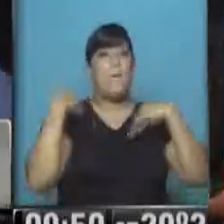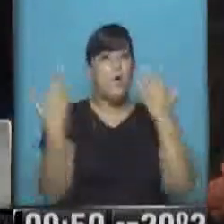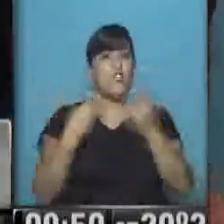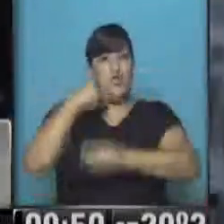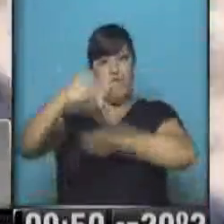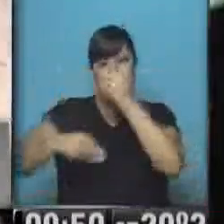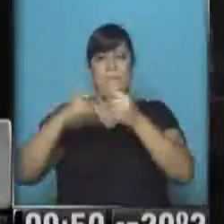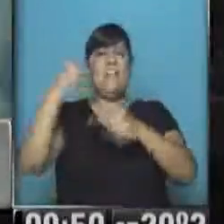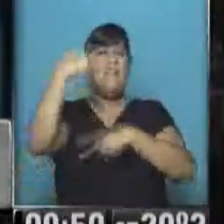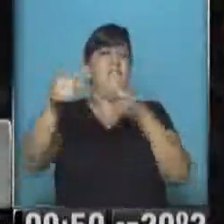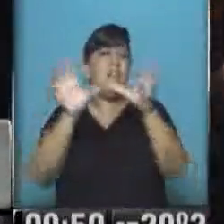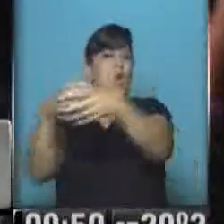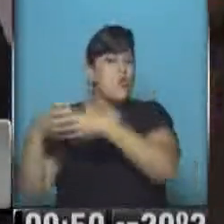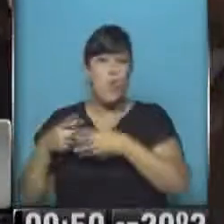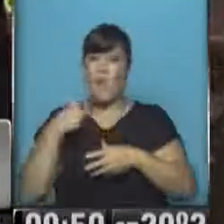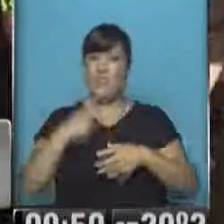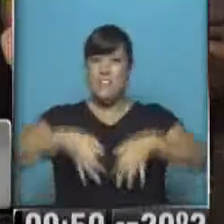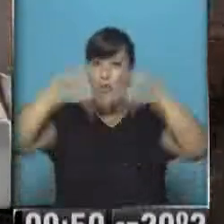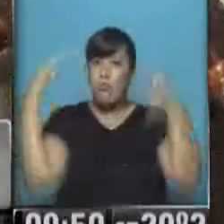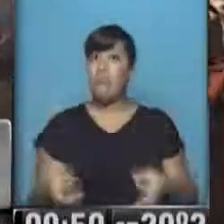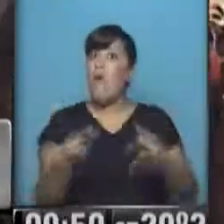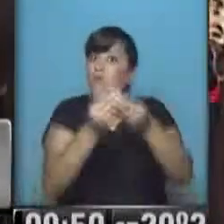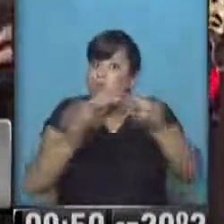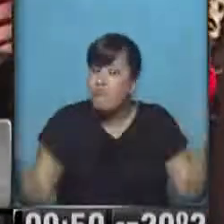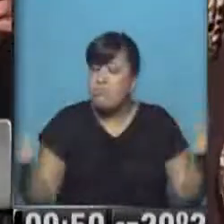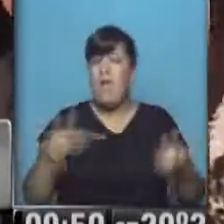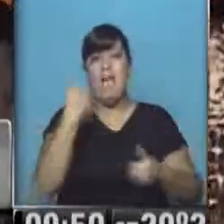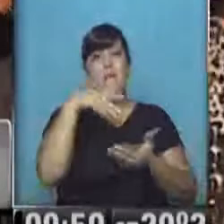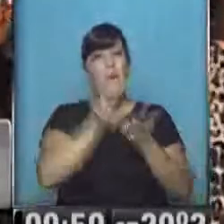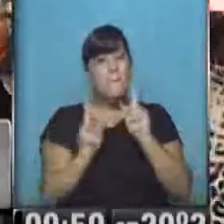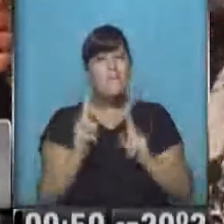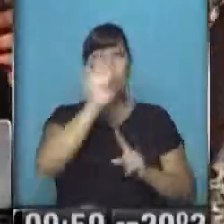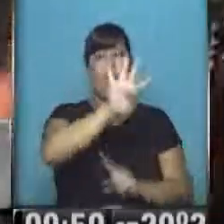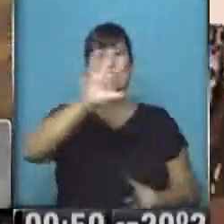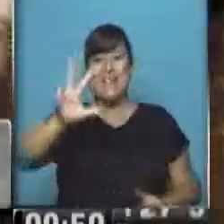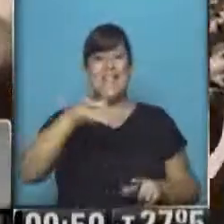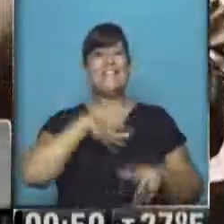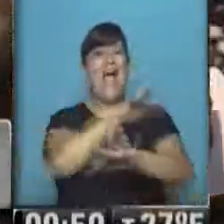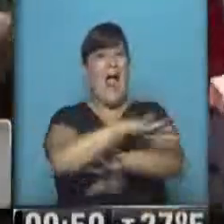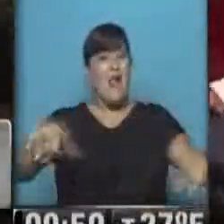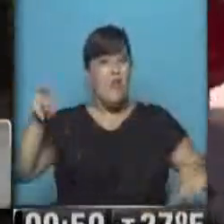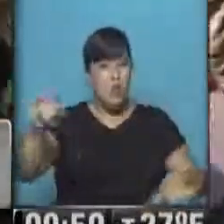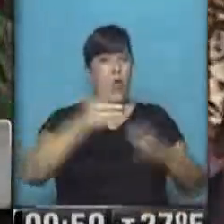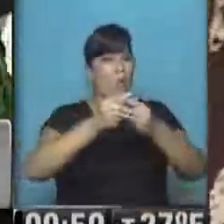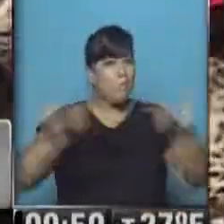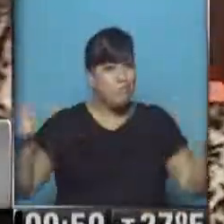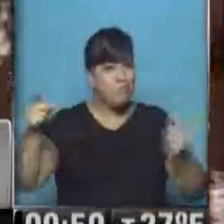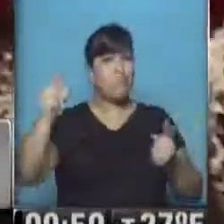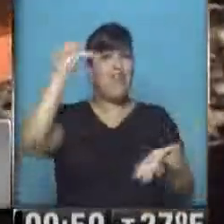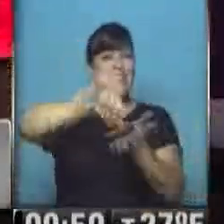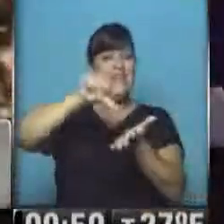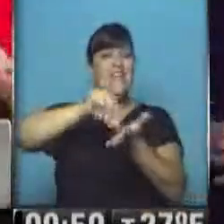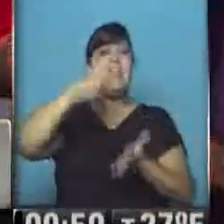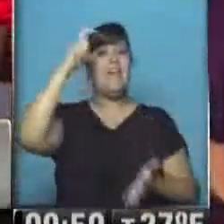diferentes colectivos sociales aseguran son desaparecidos hablamos de los 43 estudiantes desaparecidos en el estado de guerrero